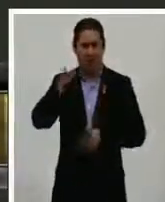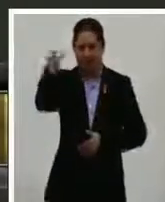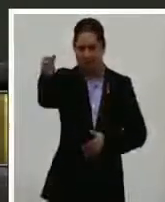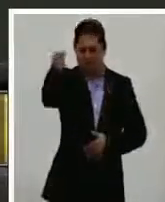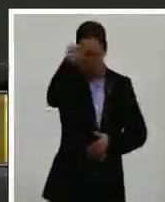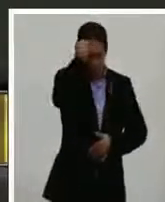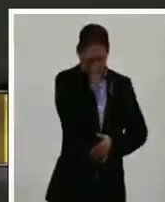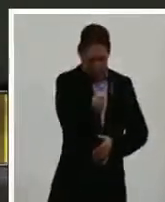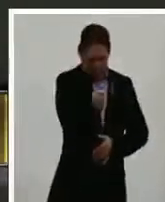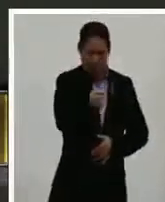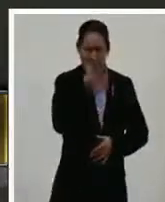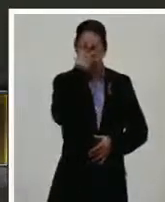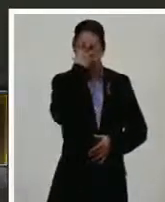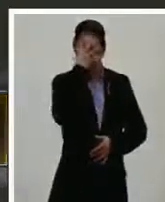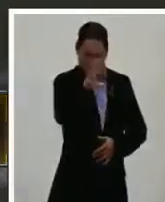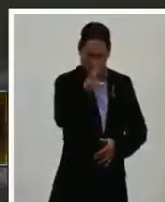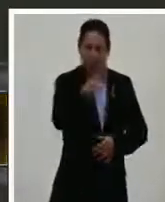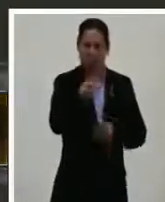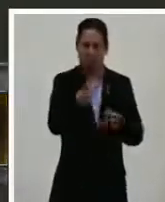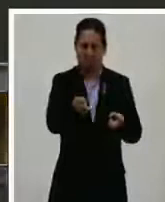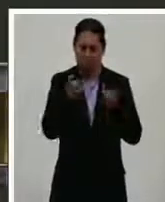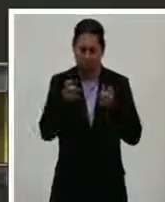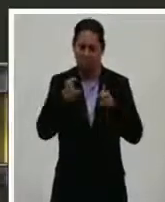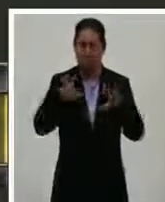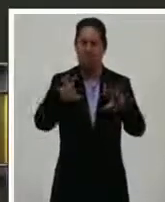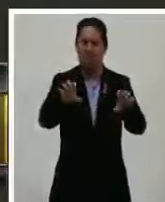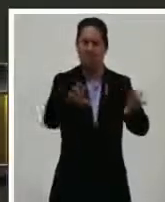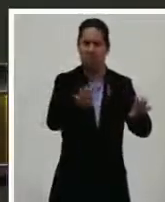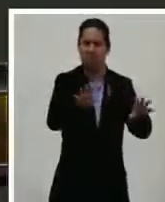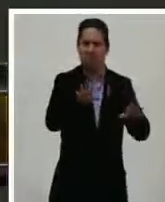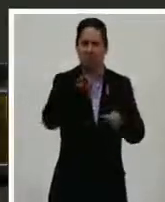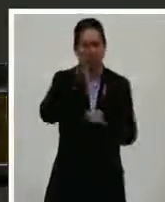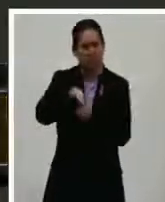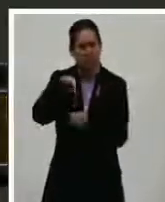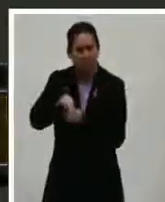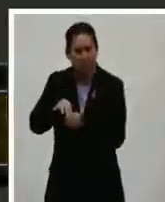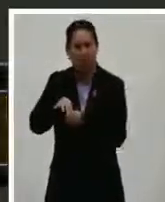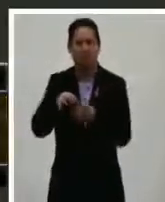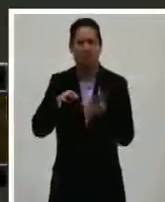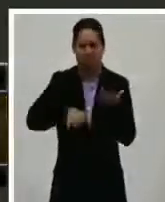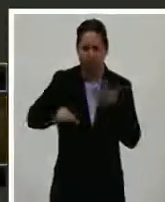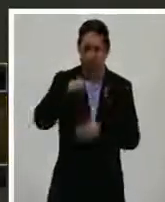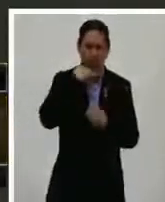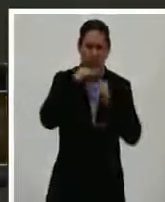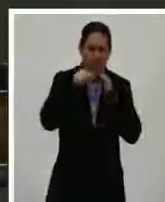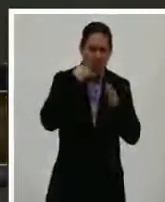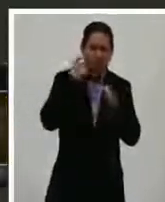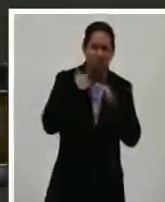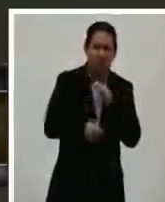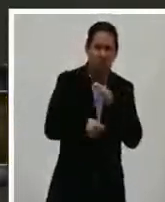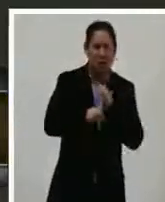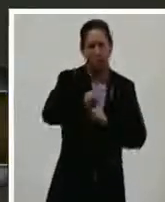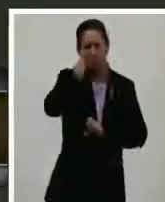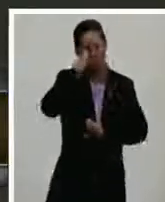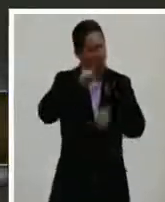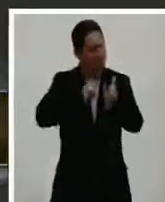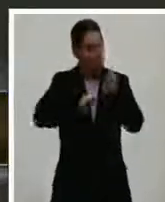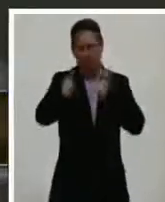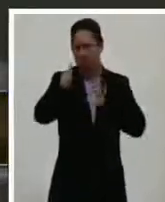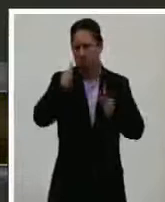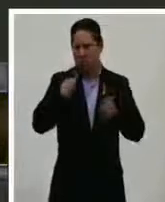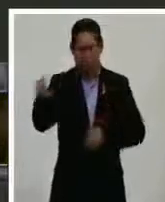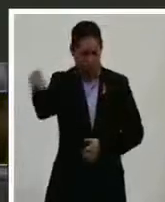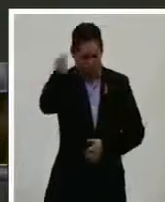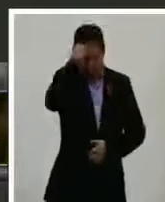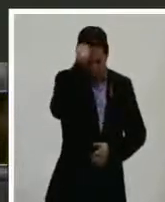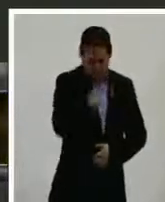por los delitos de traición a la patria delitos electorales hechos de corrupción y otros lo que también se